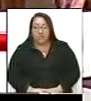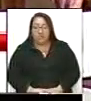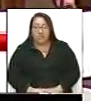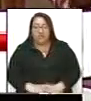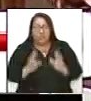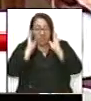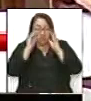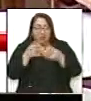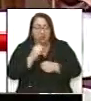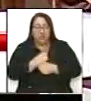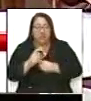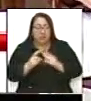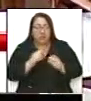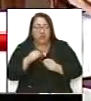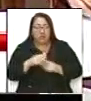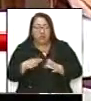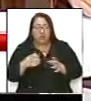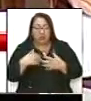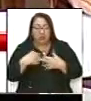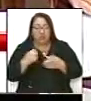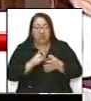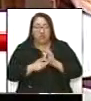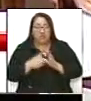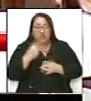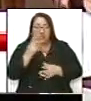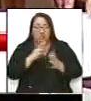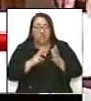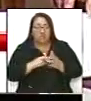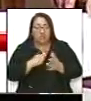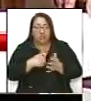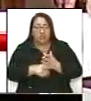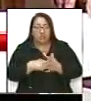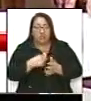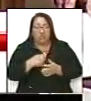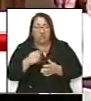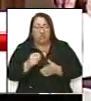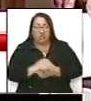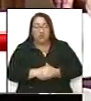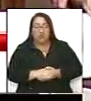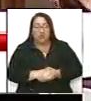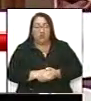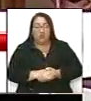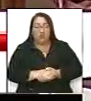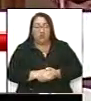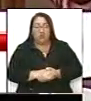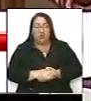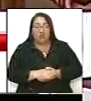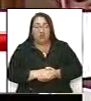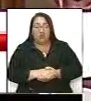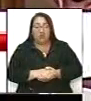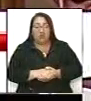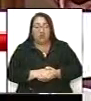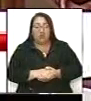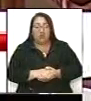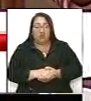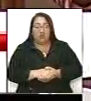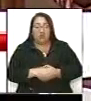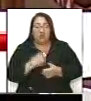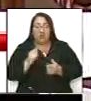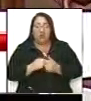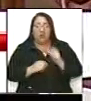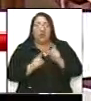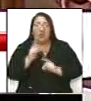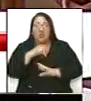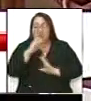nuestro esfuerzo en el debate. Si ustedes, luego de revisar el documento que se les ha alcanzado, advierten que hay alguna omisión con respecto a algún